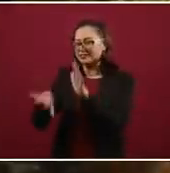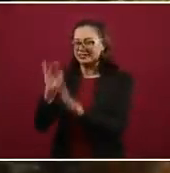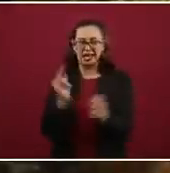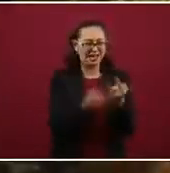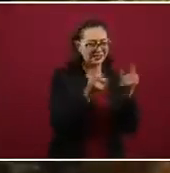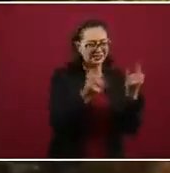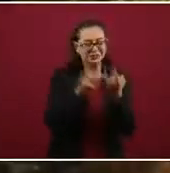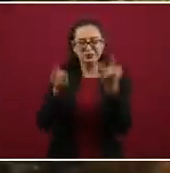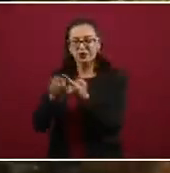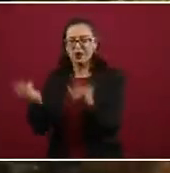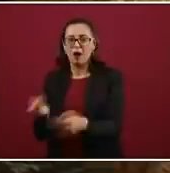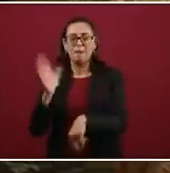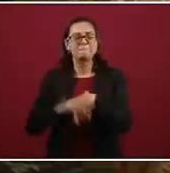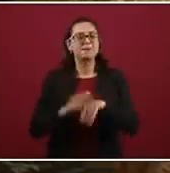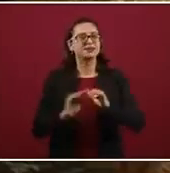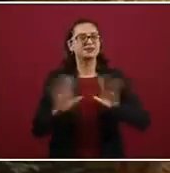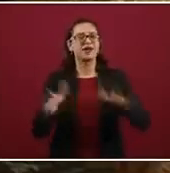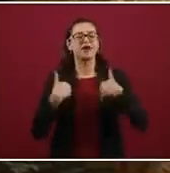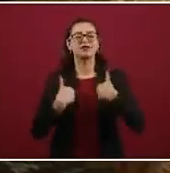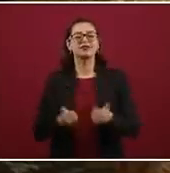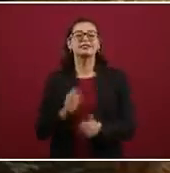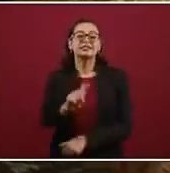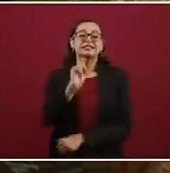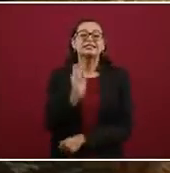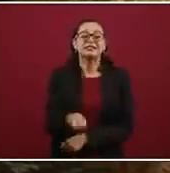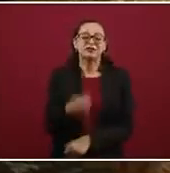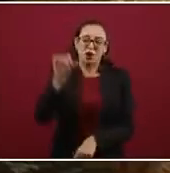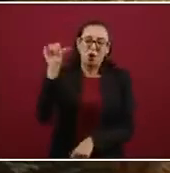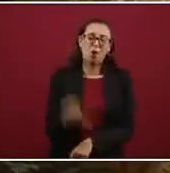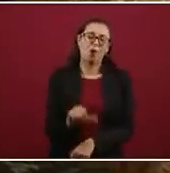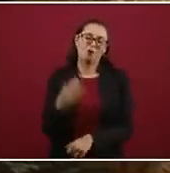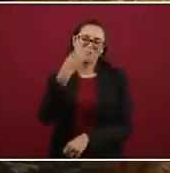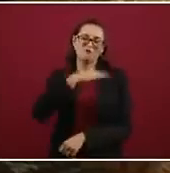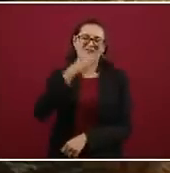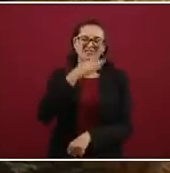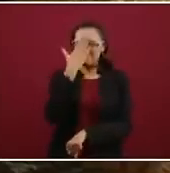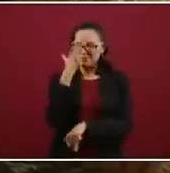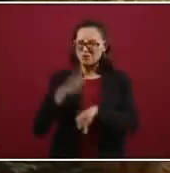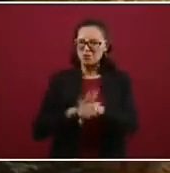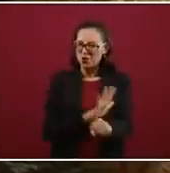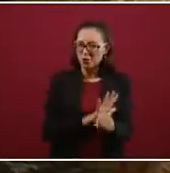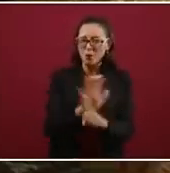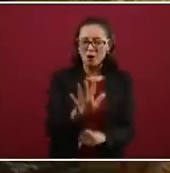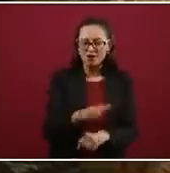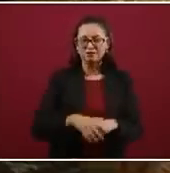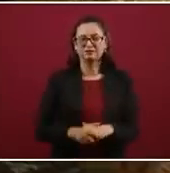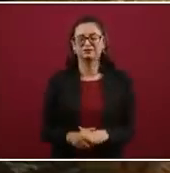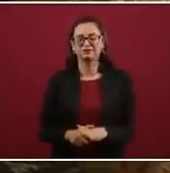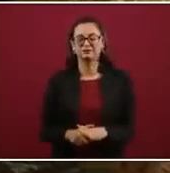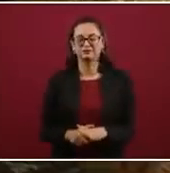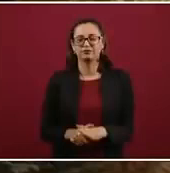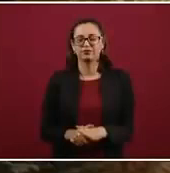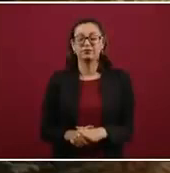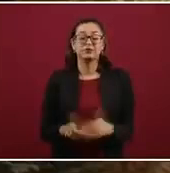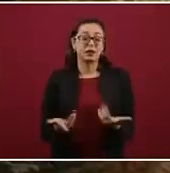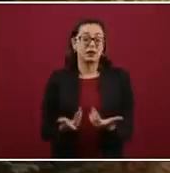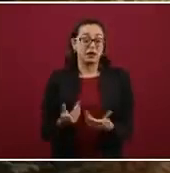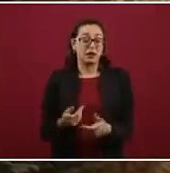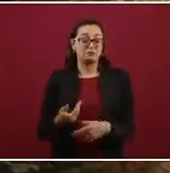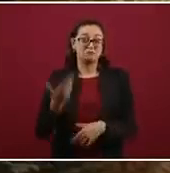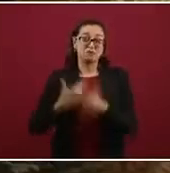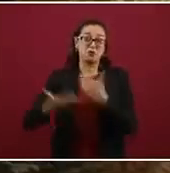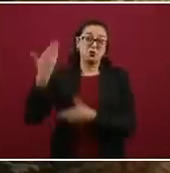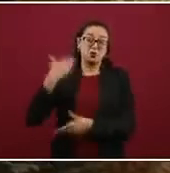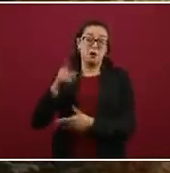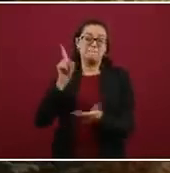entender de una mejor manera qué es lo que les celebramos el día de hoy. Bueno, tenemos que irnos a 1810 y